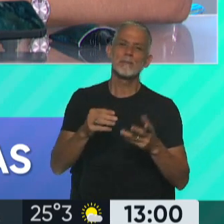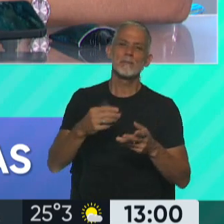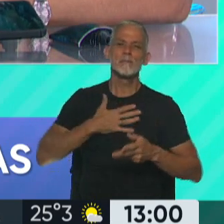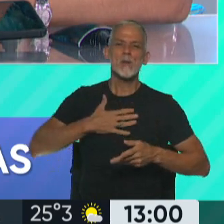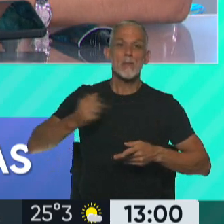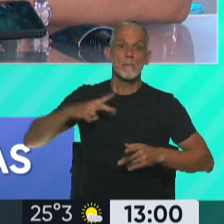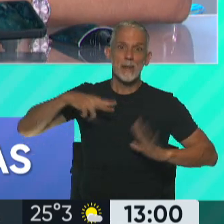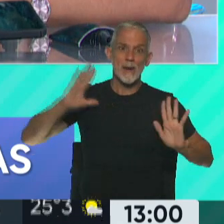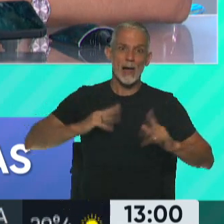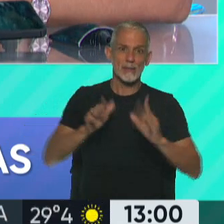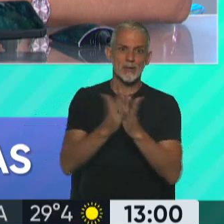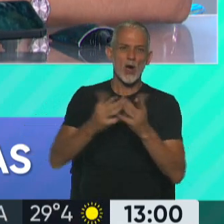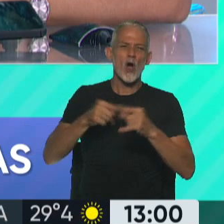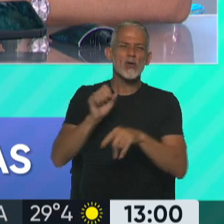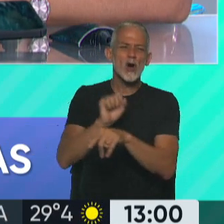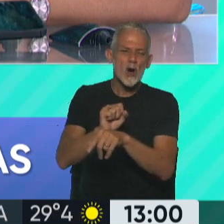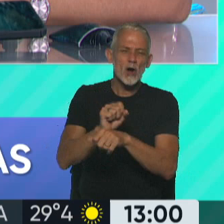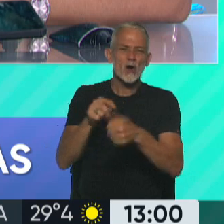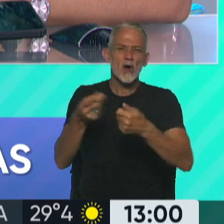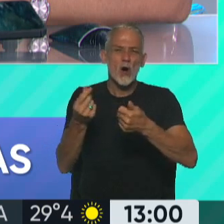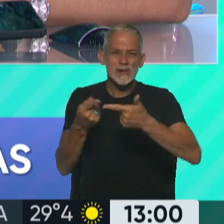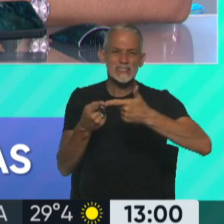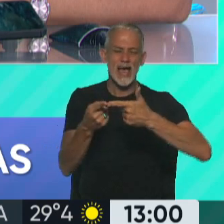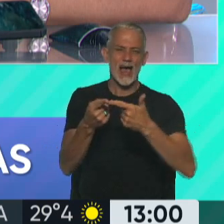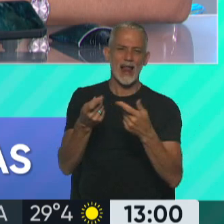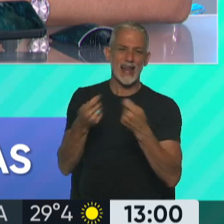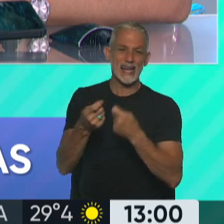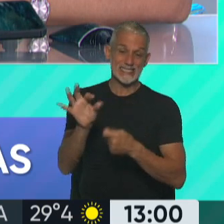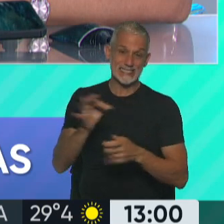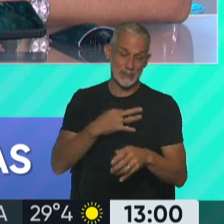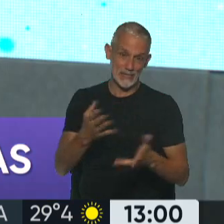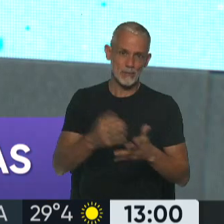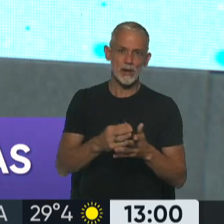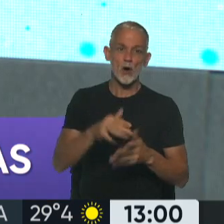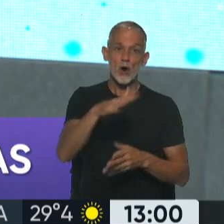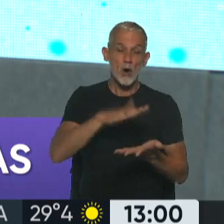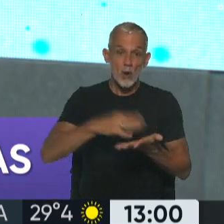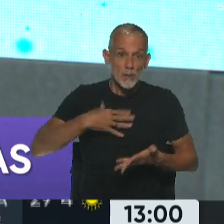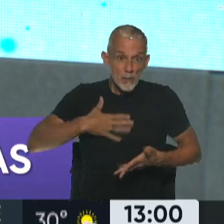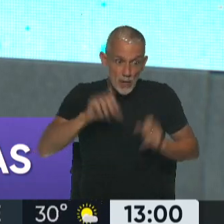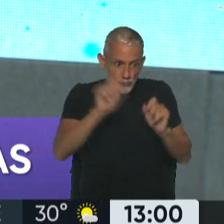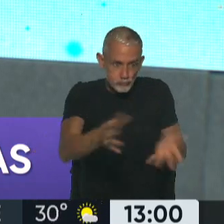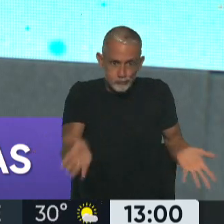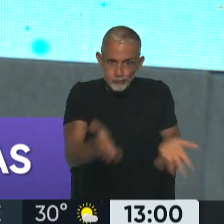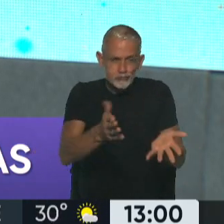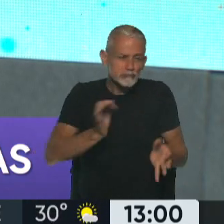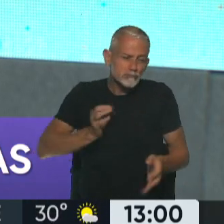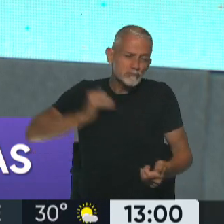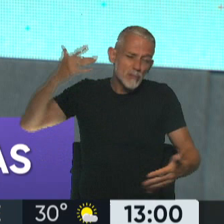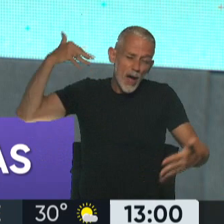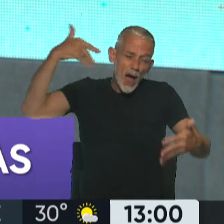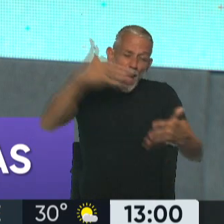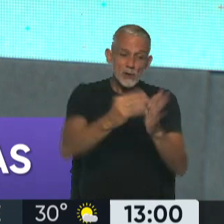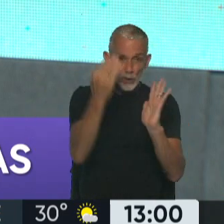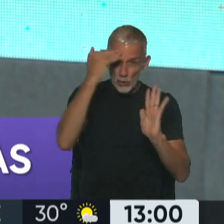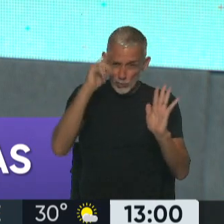y nuestro Código Civil y Comercial, en fin. Pero la propiedad comunitaria, que es colectiva, que es ancestral, está reconocida en